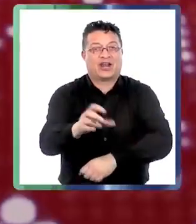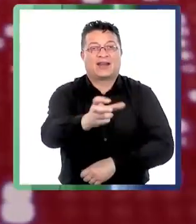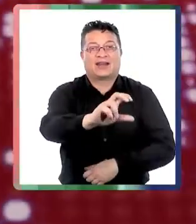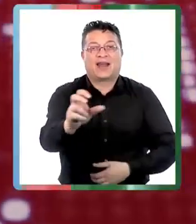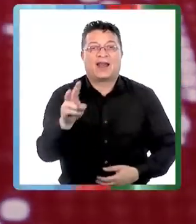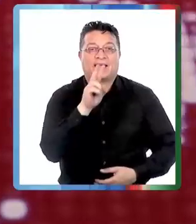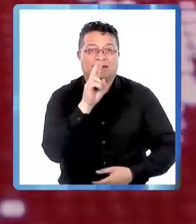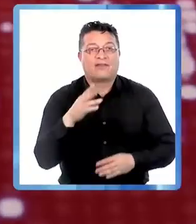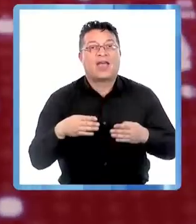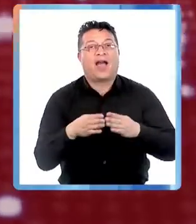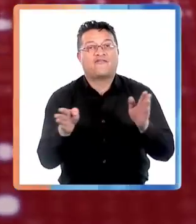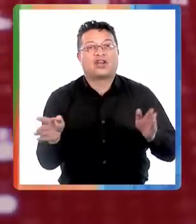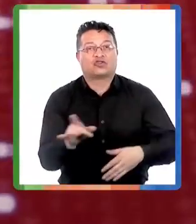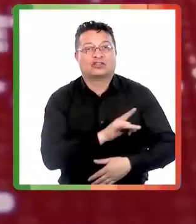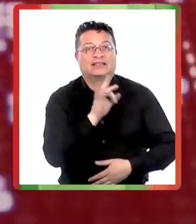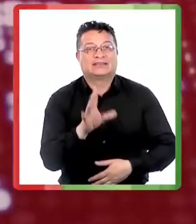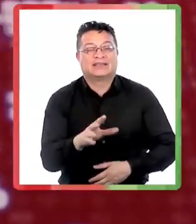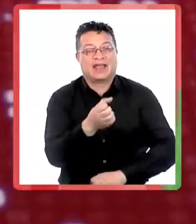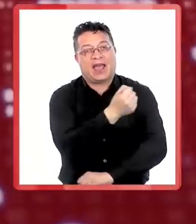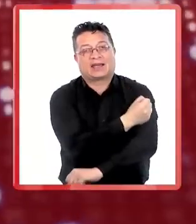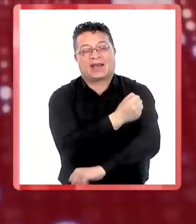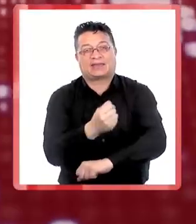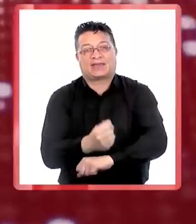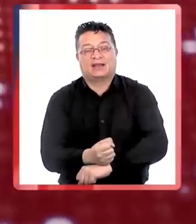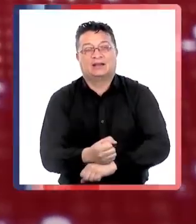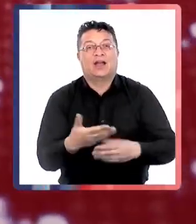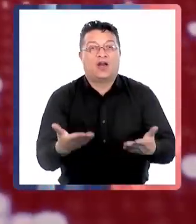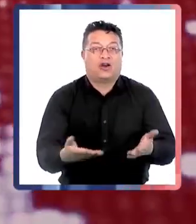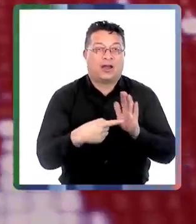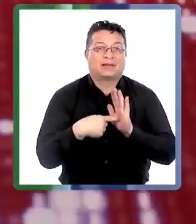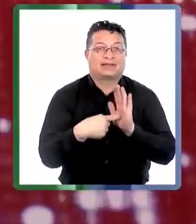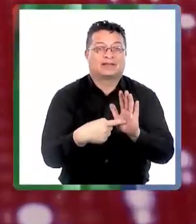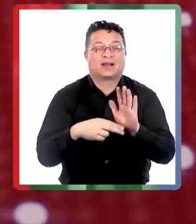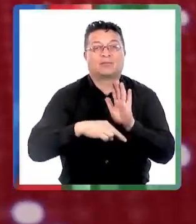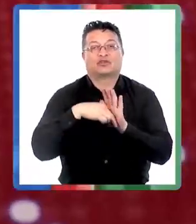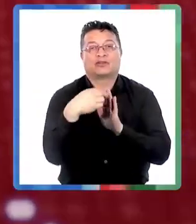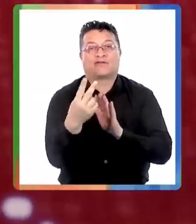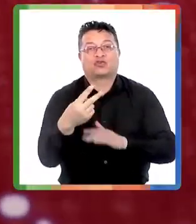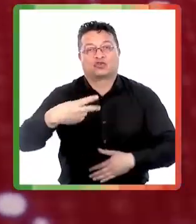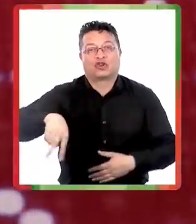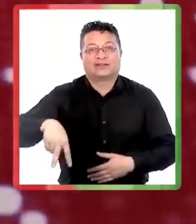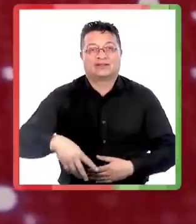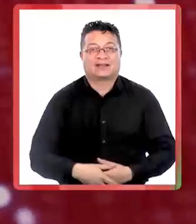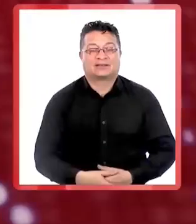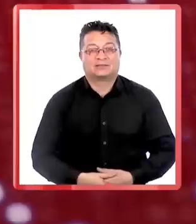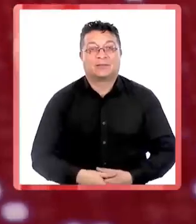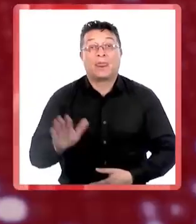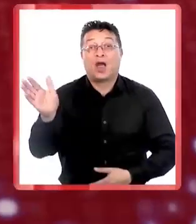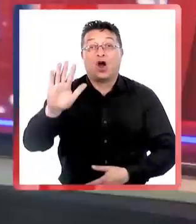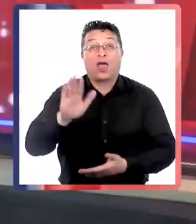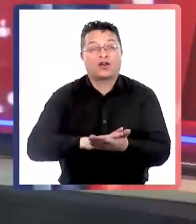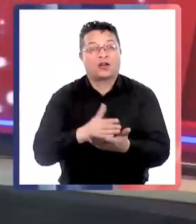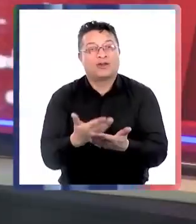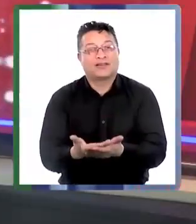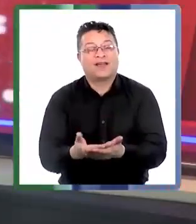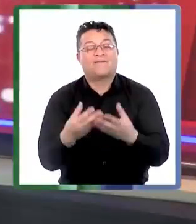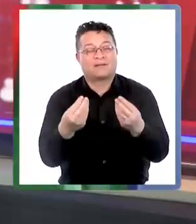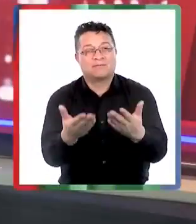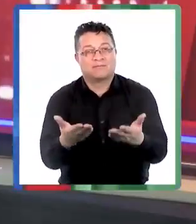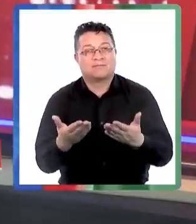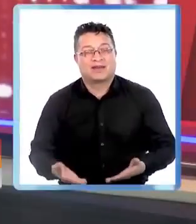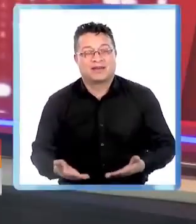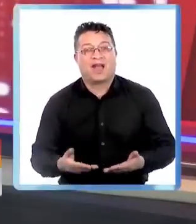Asociación Regional de Canales de Televisión de Señal Abierta de Chile, Arcatel, presenta Portavoz Noticias. Hola,